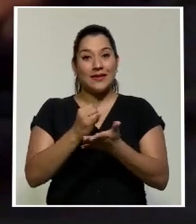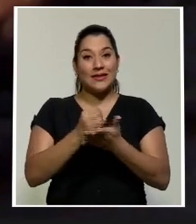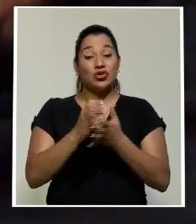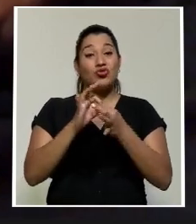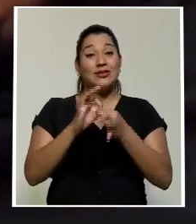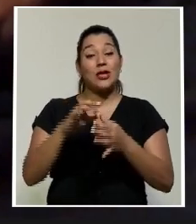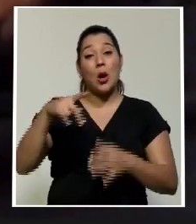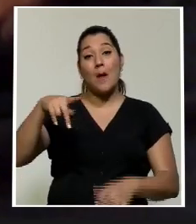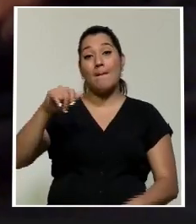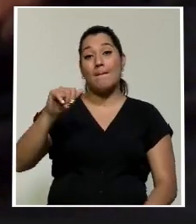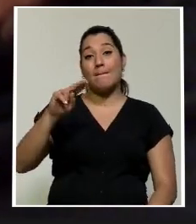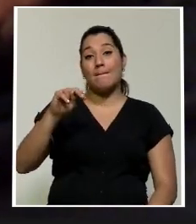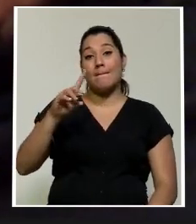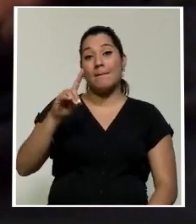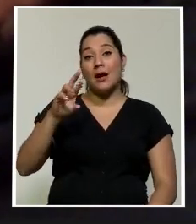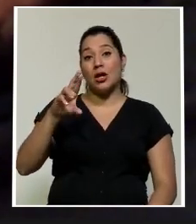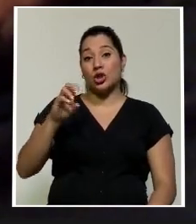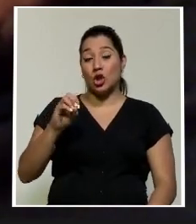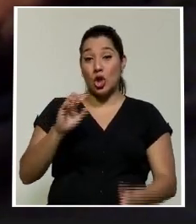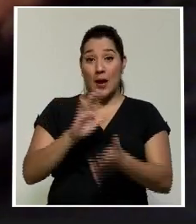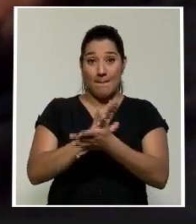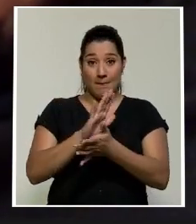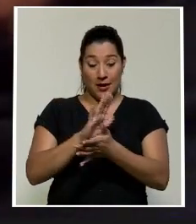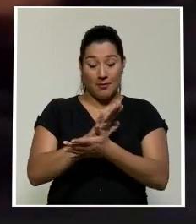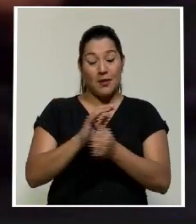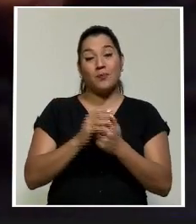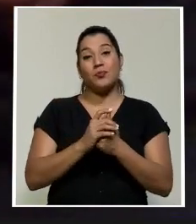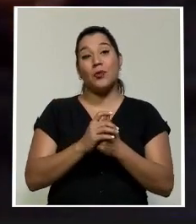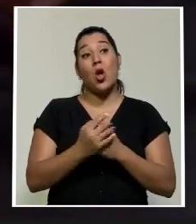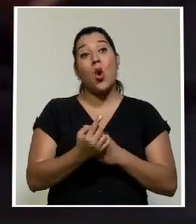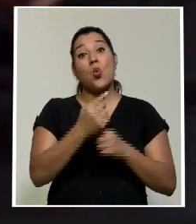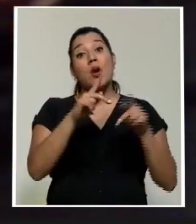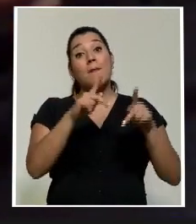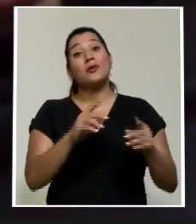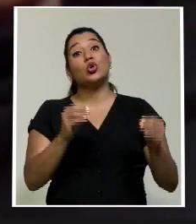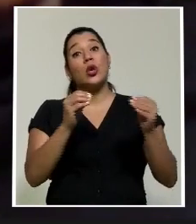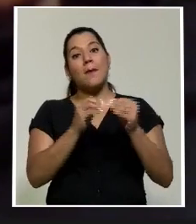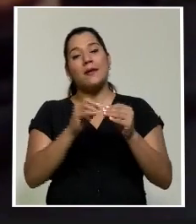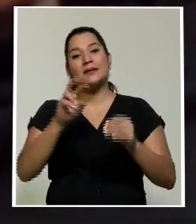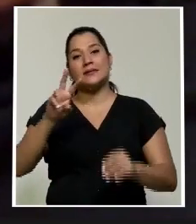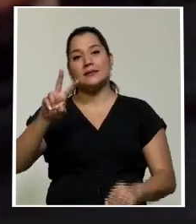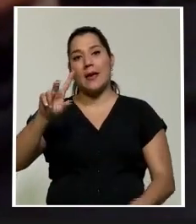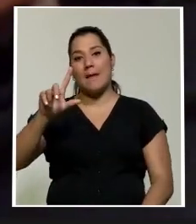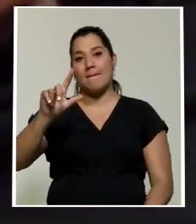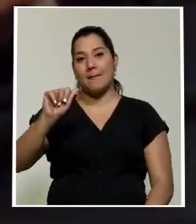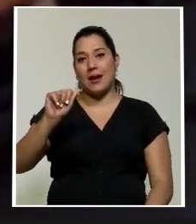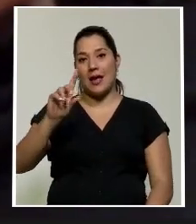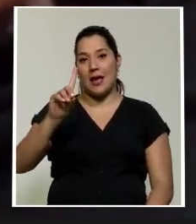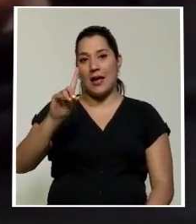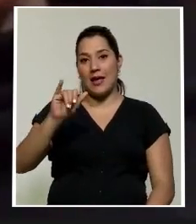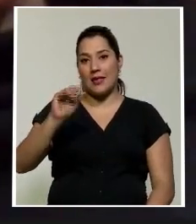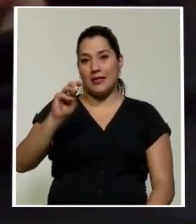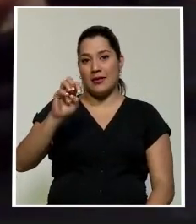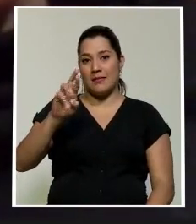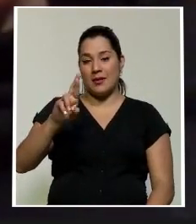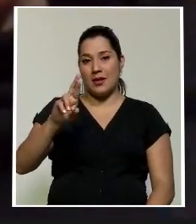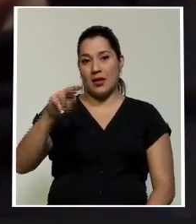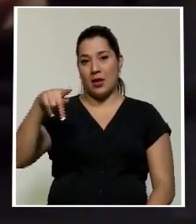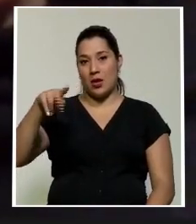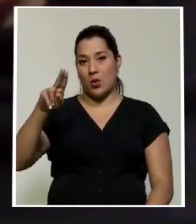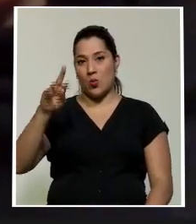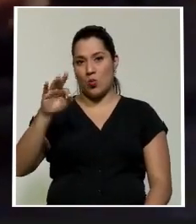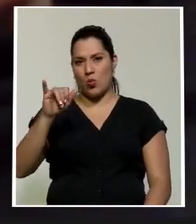de los nombres pesados que tocan los Pandora Papers es el de Vladimir Putin. ¿Cuál es la historia de Putin en los